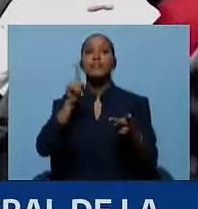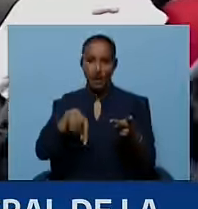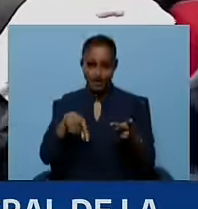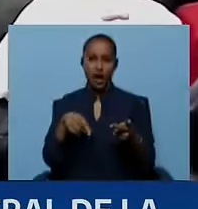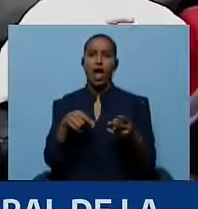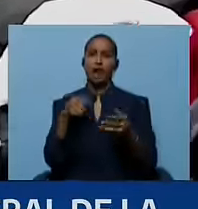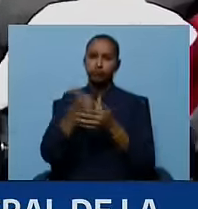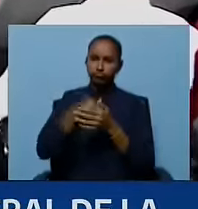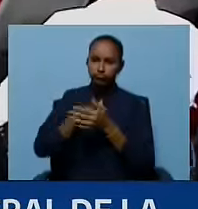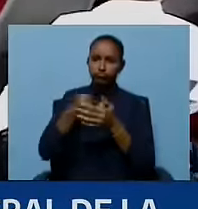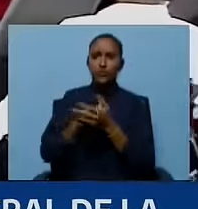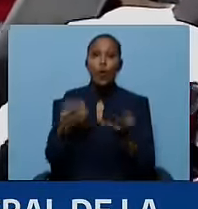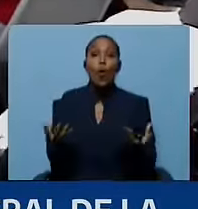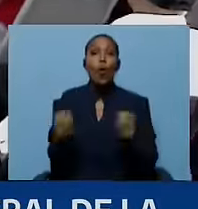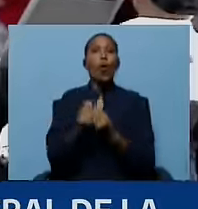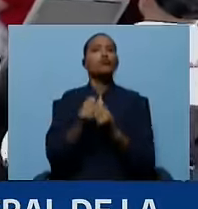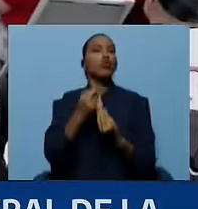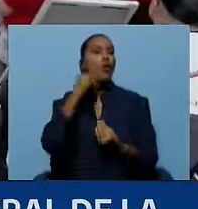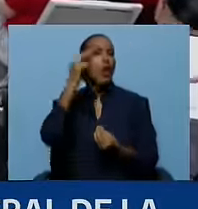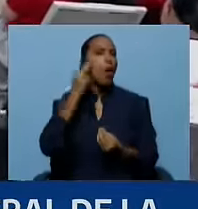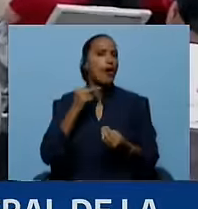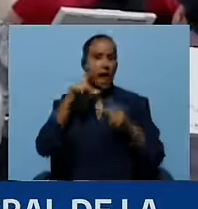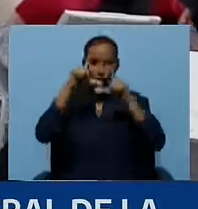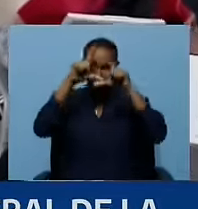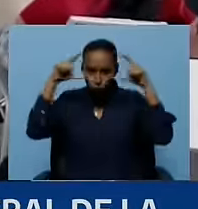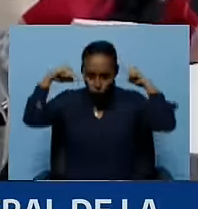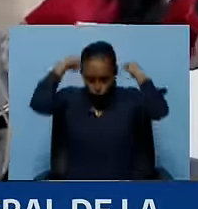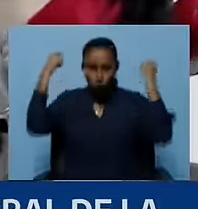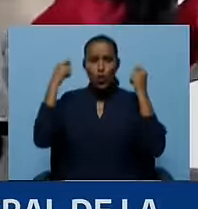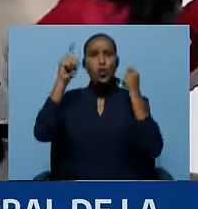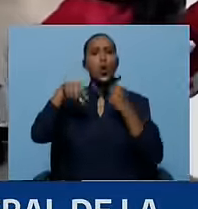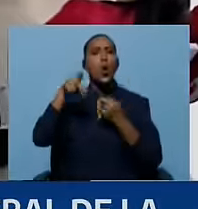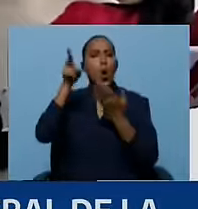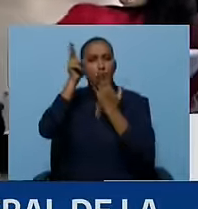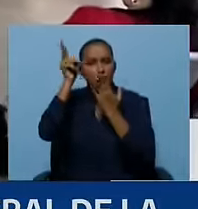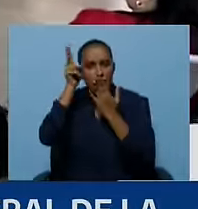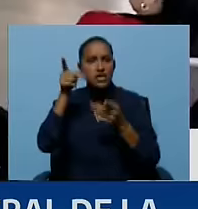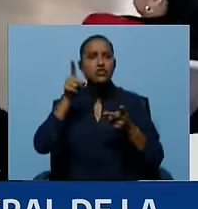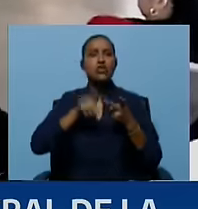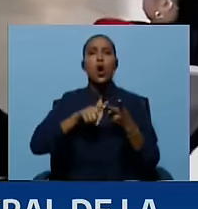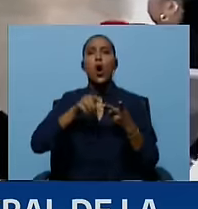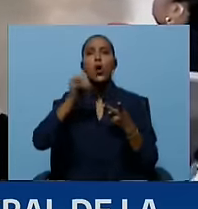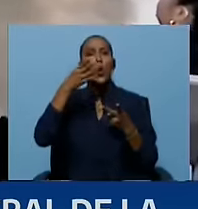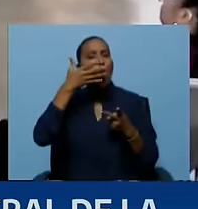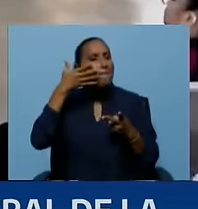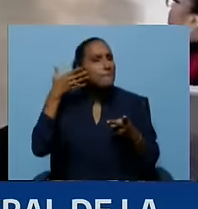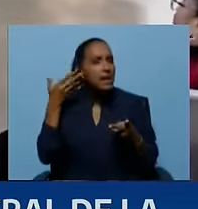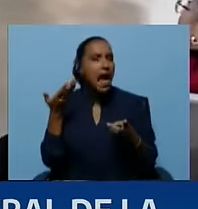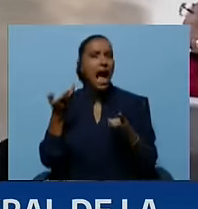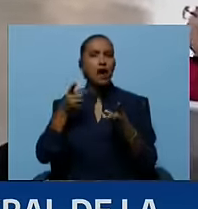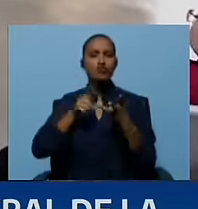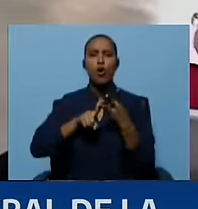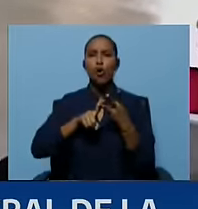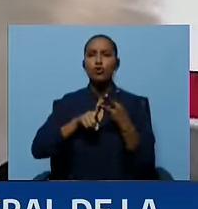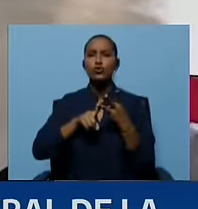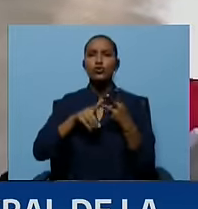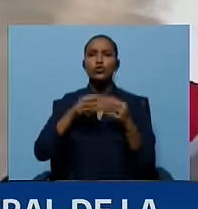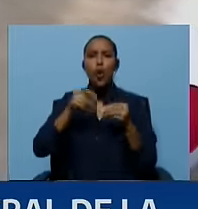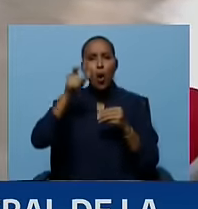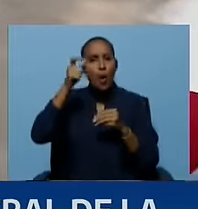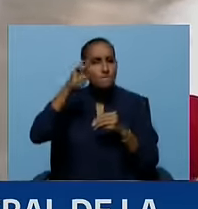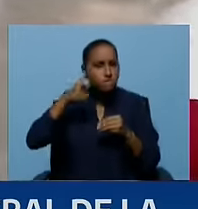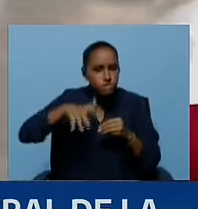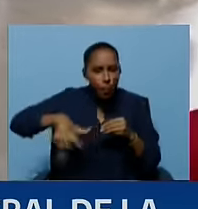con los negros libertos, con los zambos, con los indios, con los blancos pobres, con los pulperos, con los